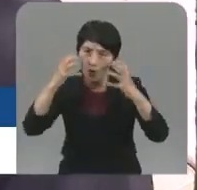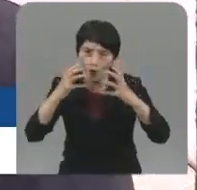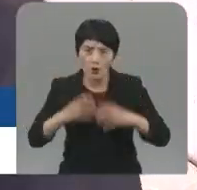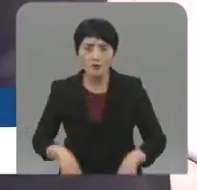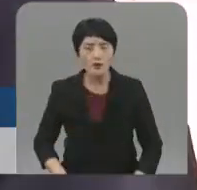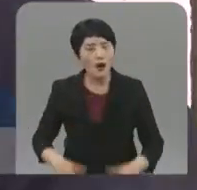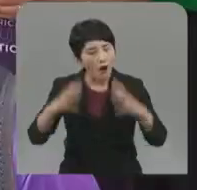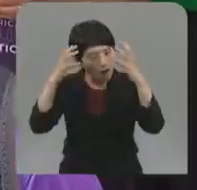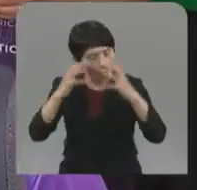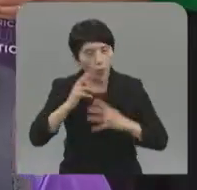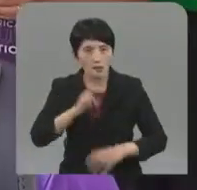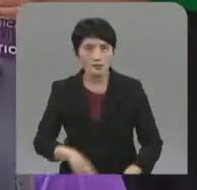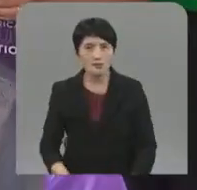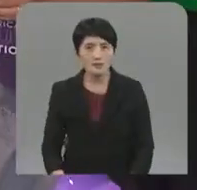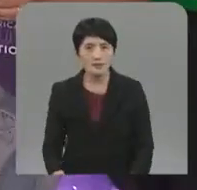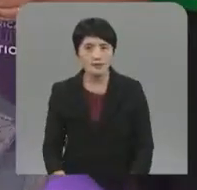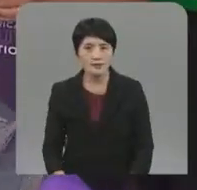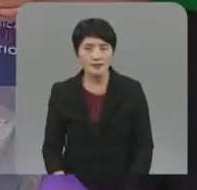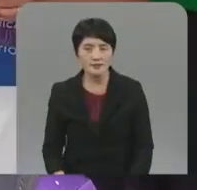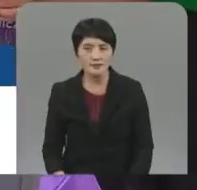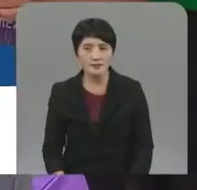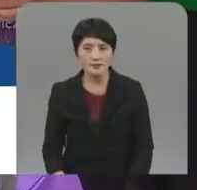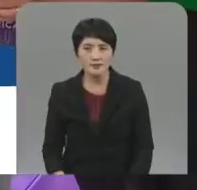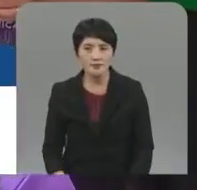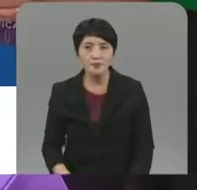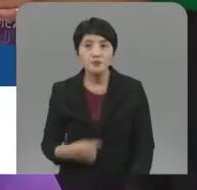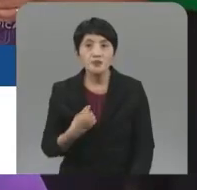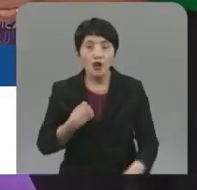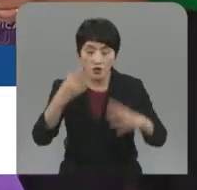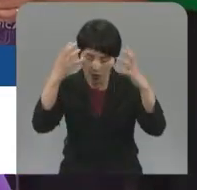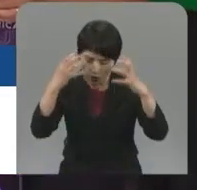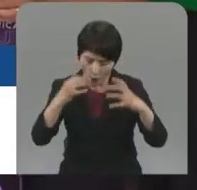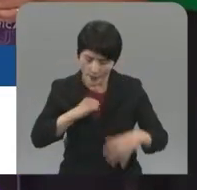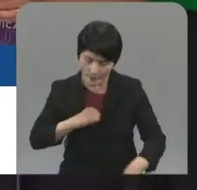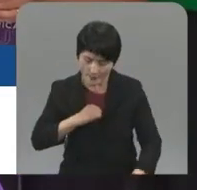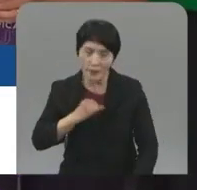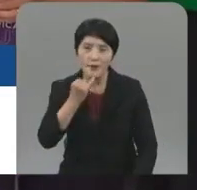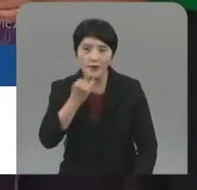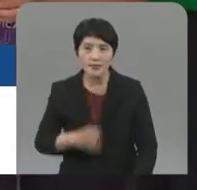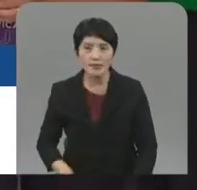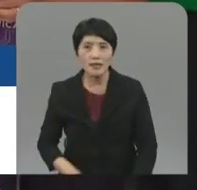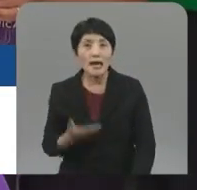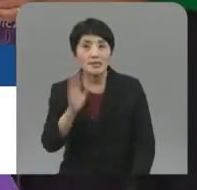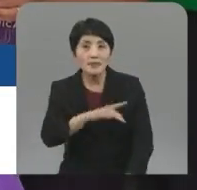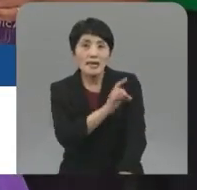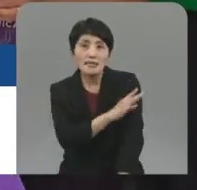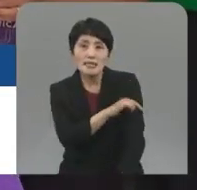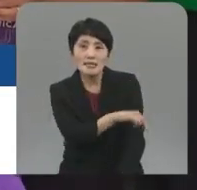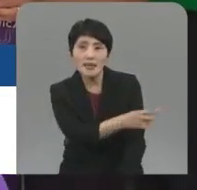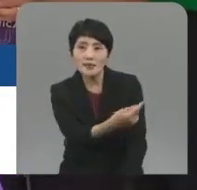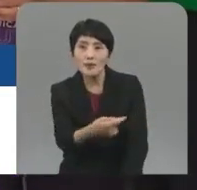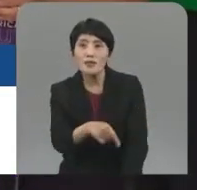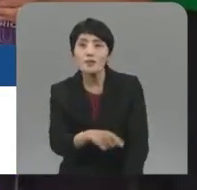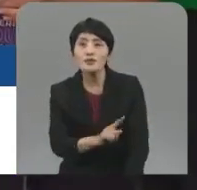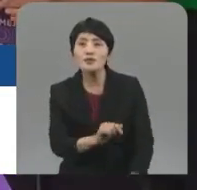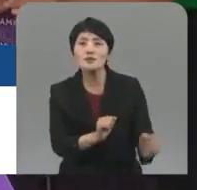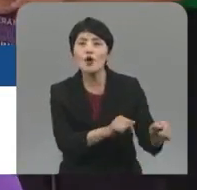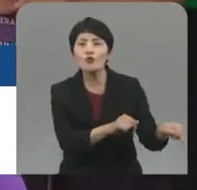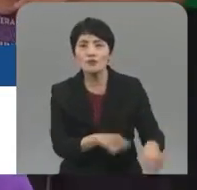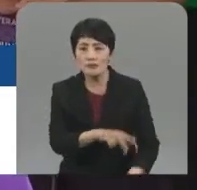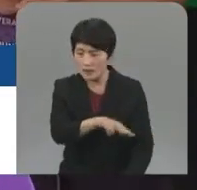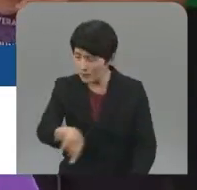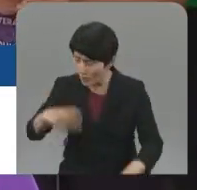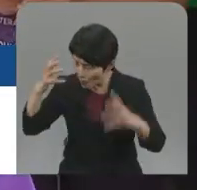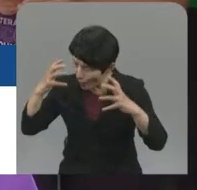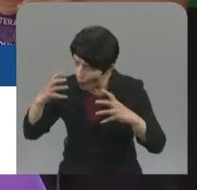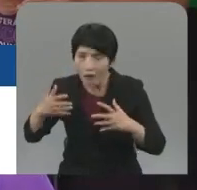28 casos de enfermedades derivadas del calor entre los participantes de hecho avanzaron que si temperaturas no remiten o incluso